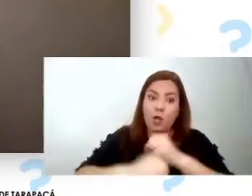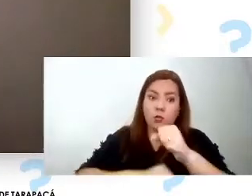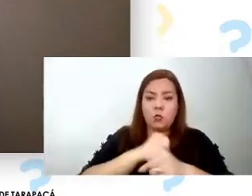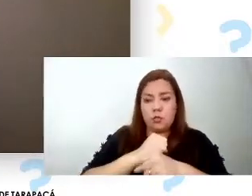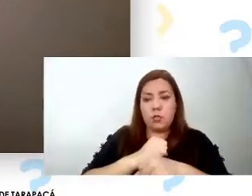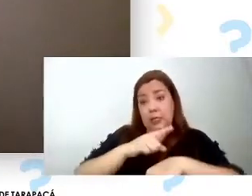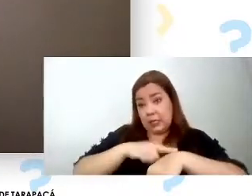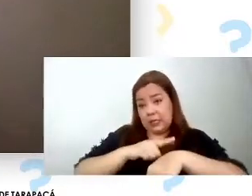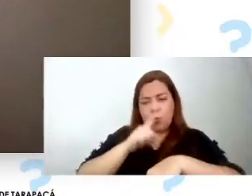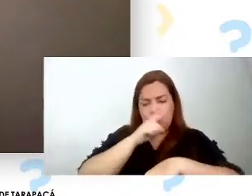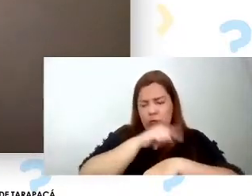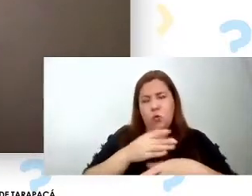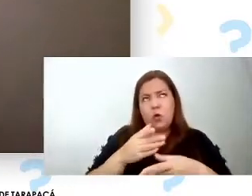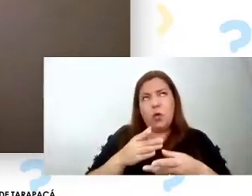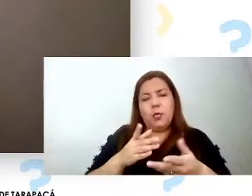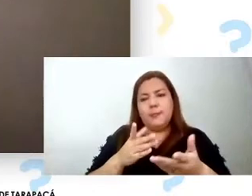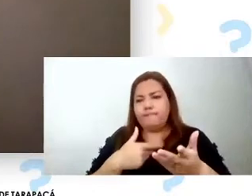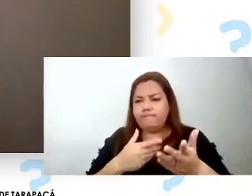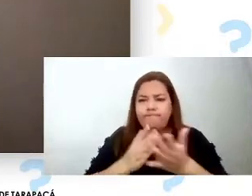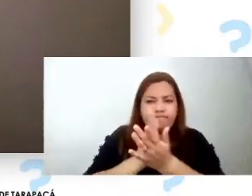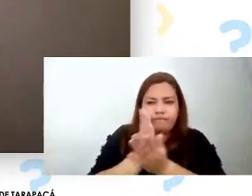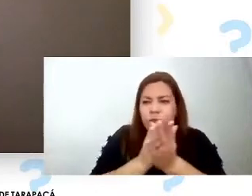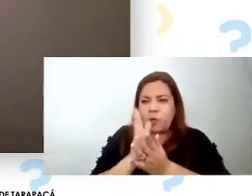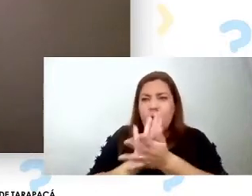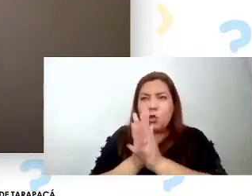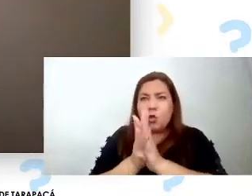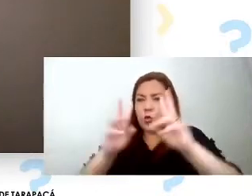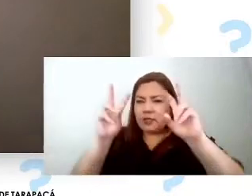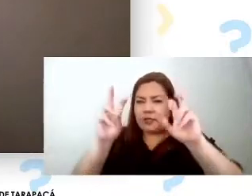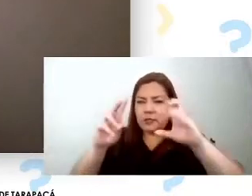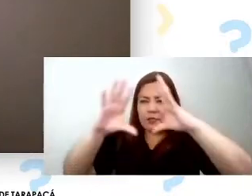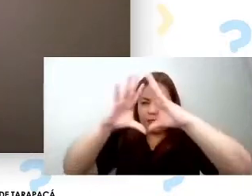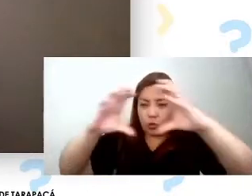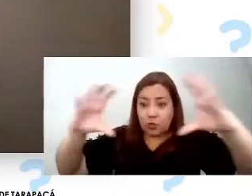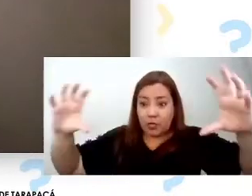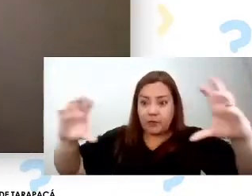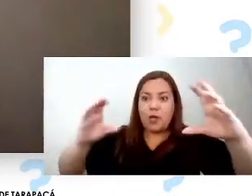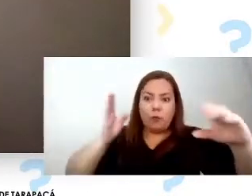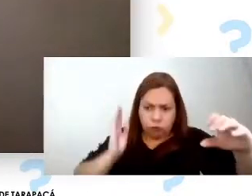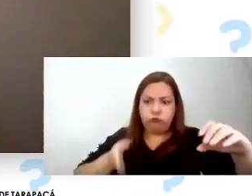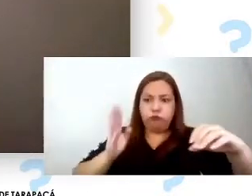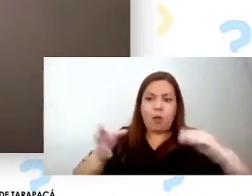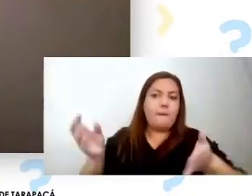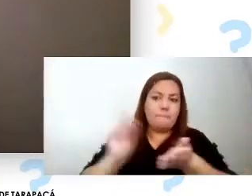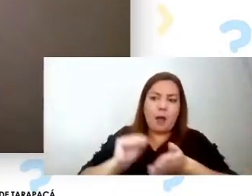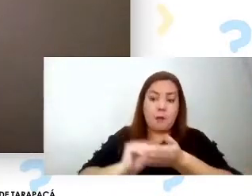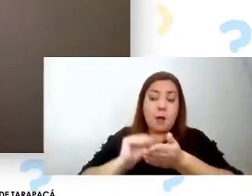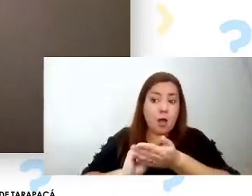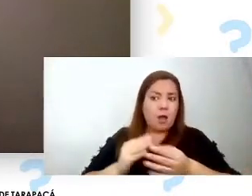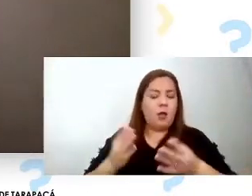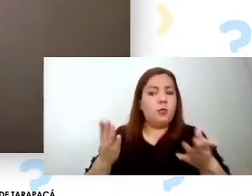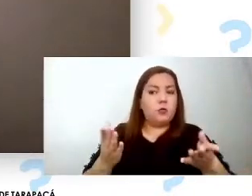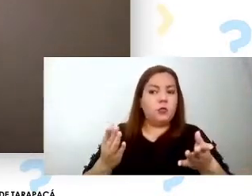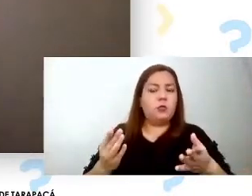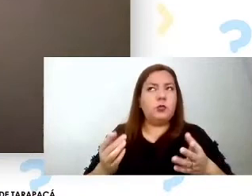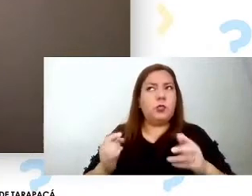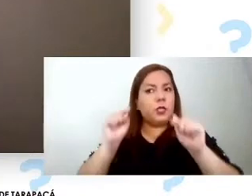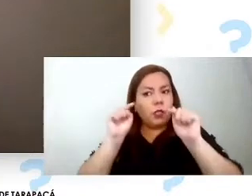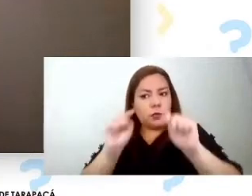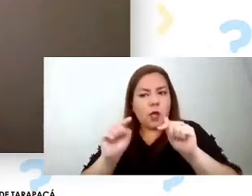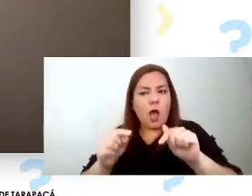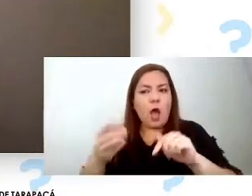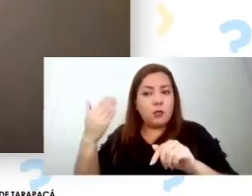tiempo, los eventos de niebla son cada vez más frecuentes. Y habían